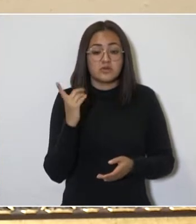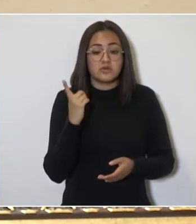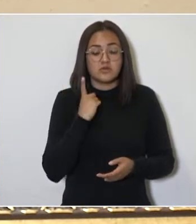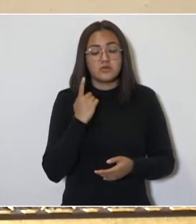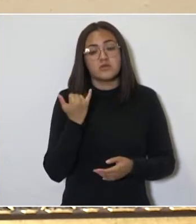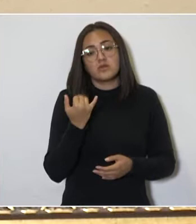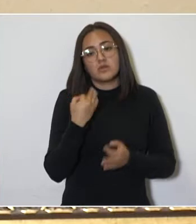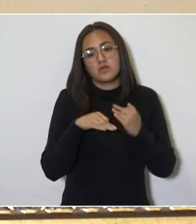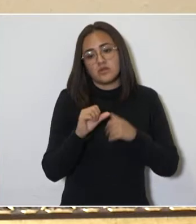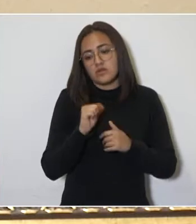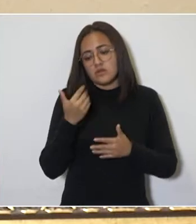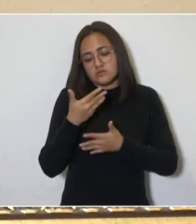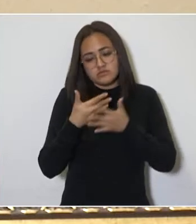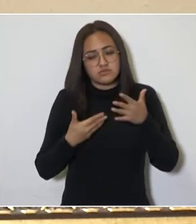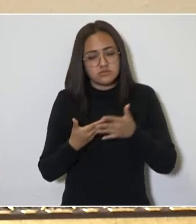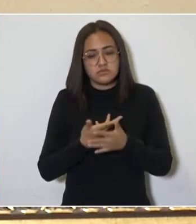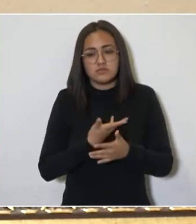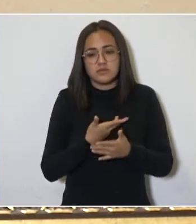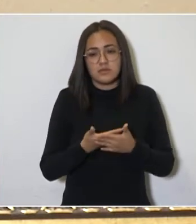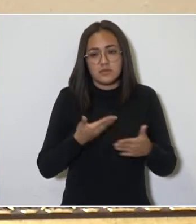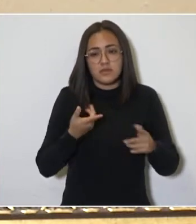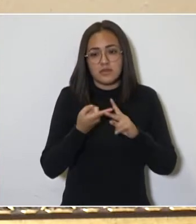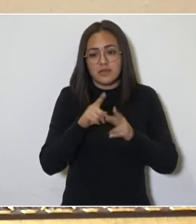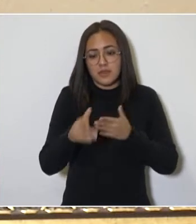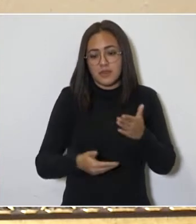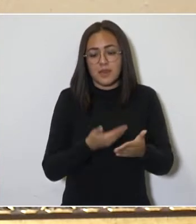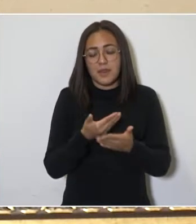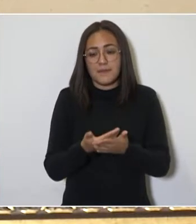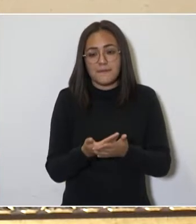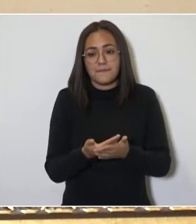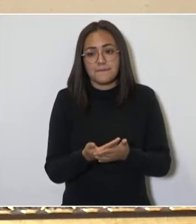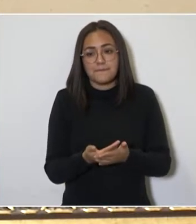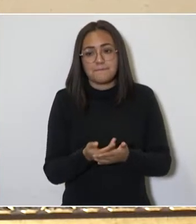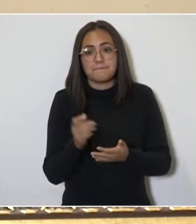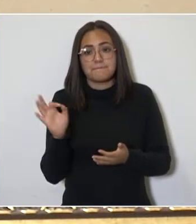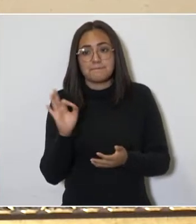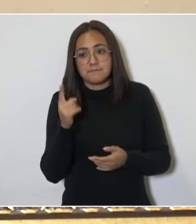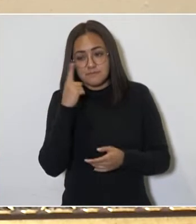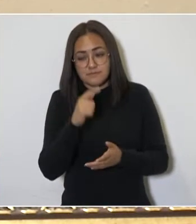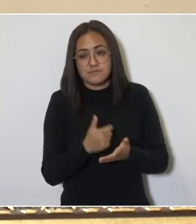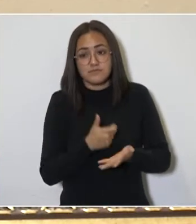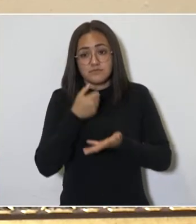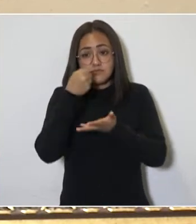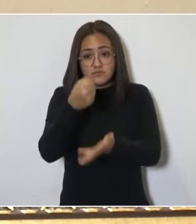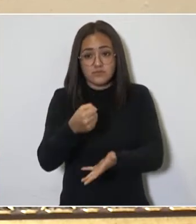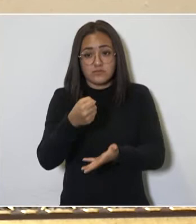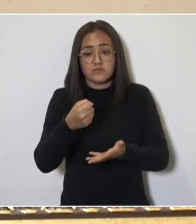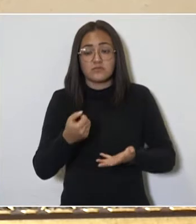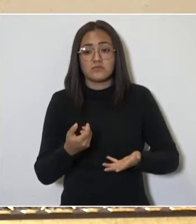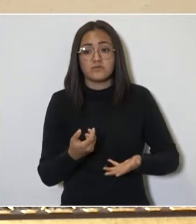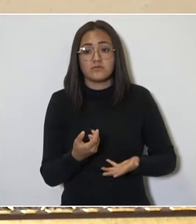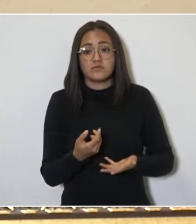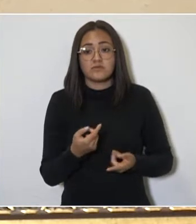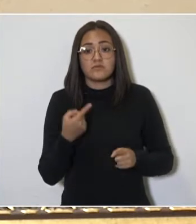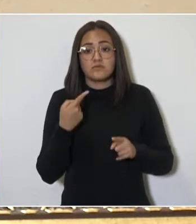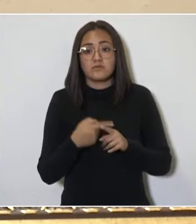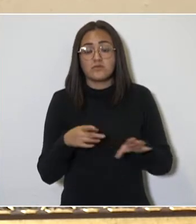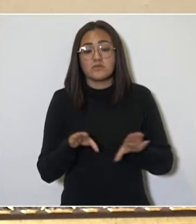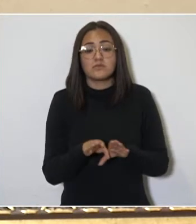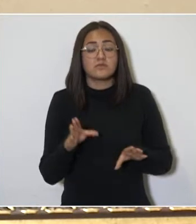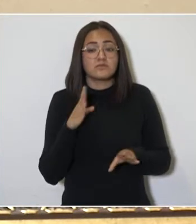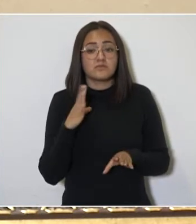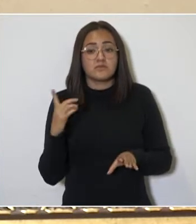las iniciativas que son de cuestiones de ingresos debe entrar por cámara de